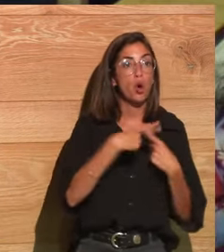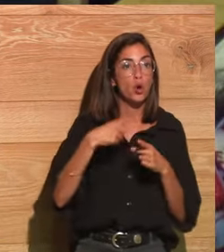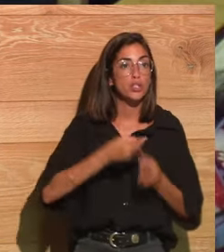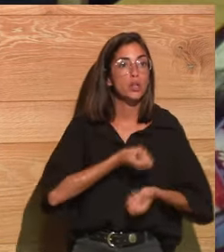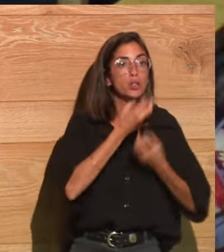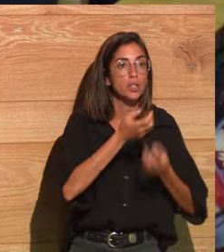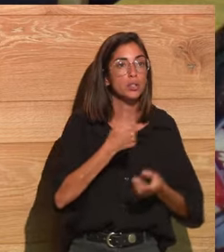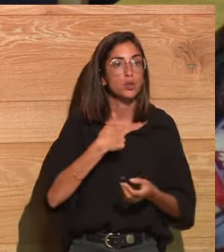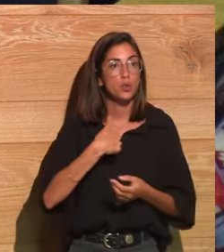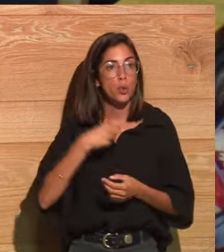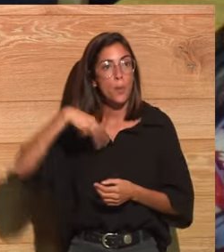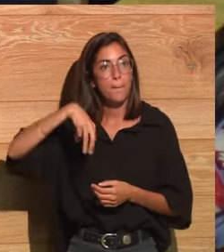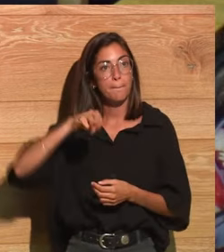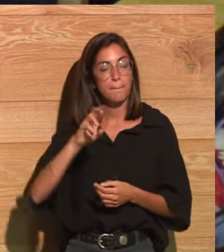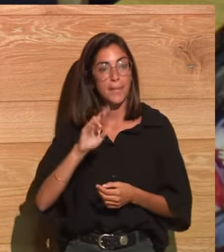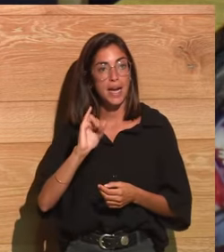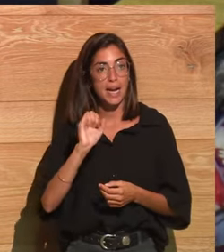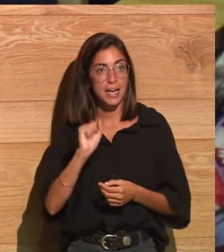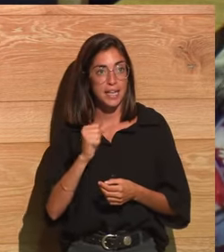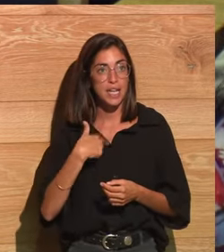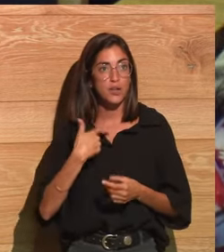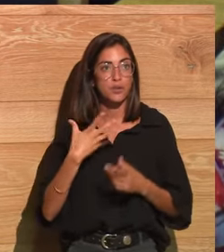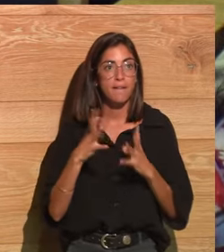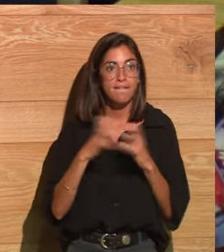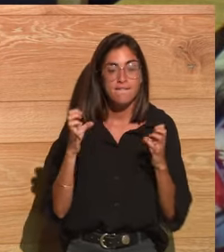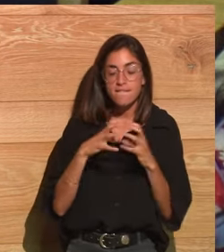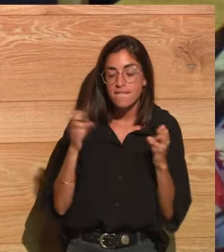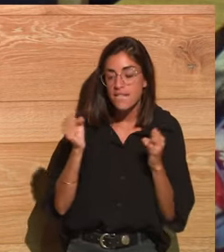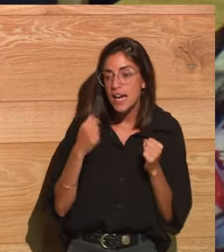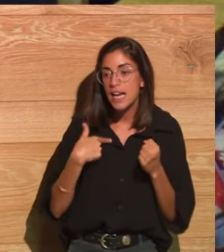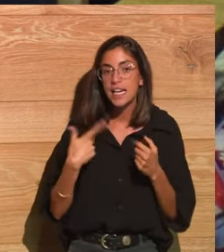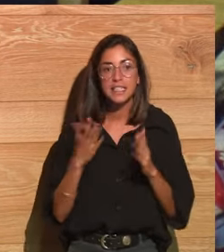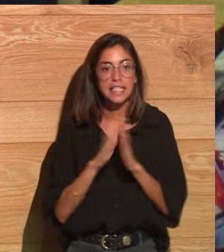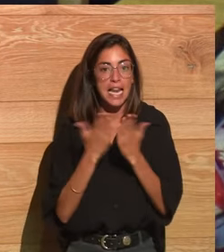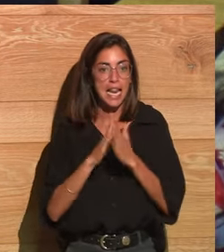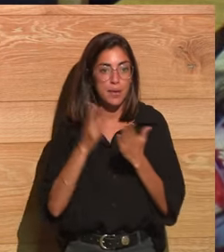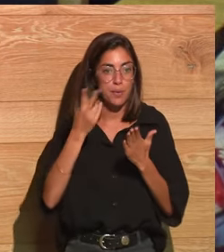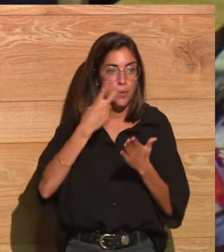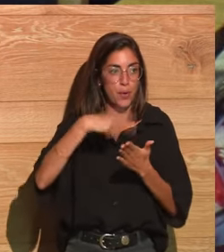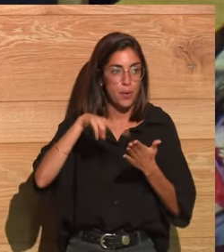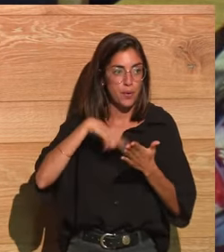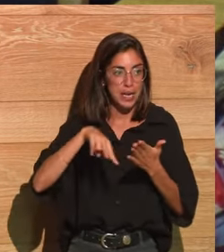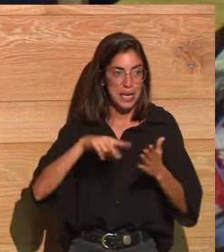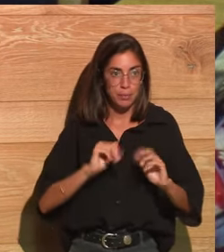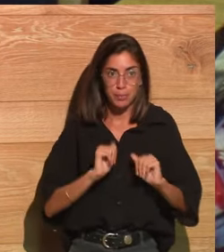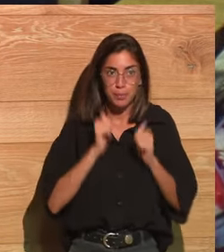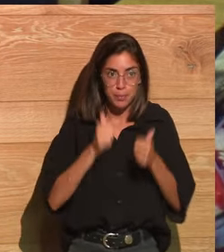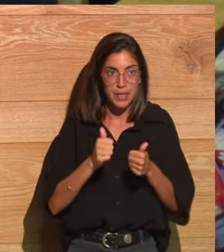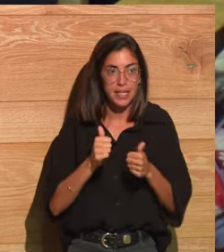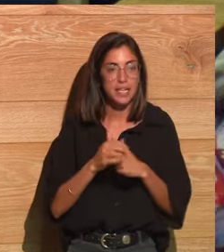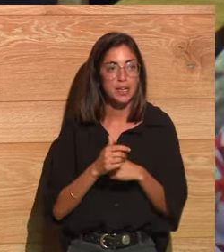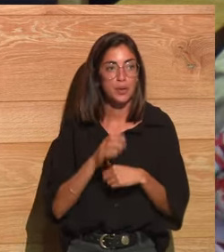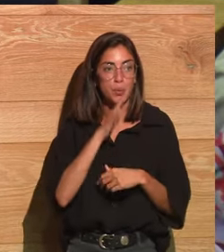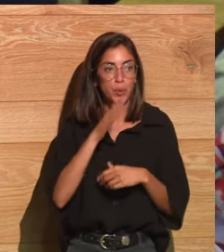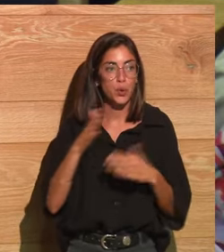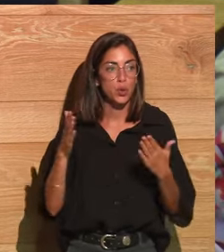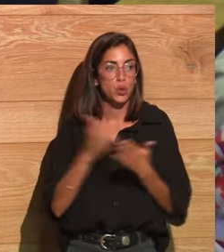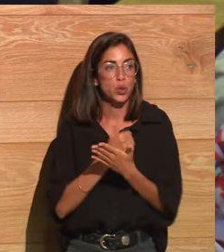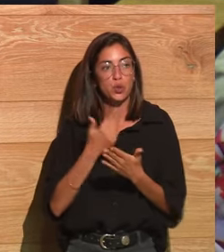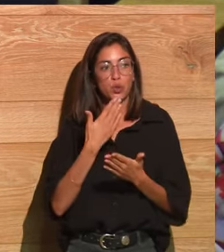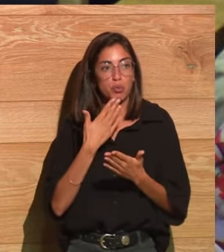Yo, María, tengo muchísimas ganas de empezar, pero todavía no me han dejado en casa leer el libro. Lo tienen como demasiado